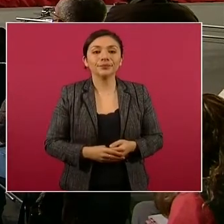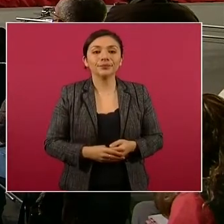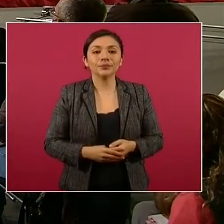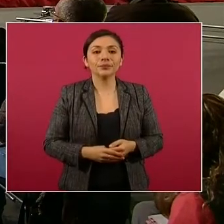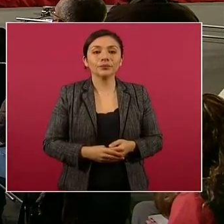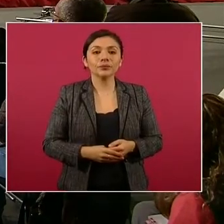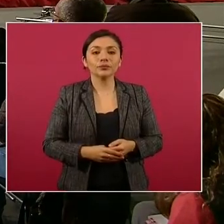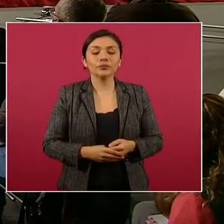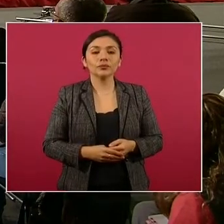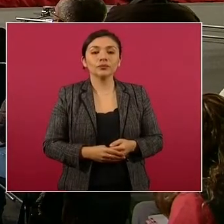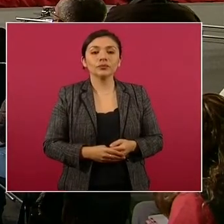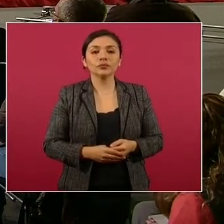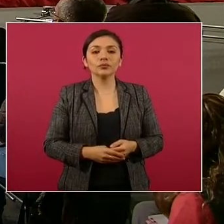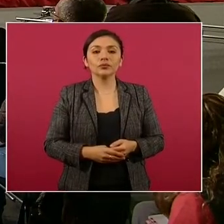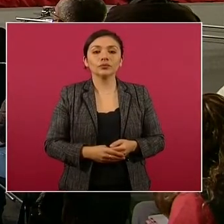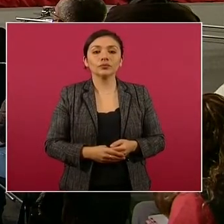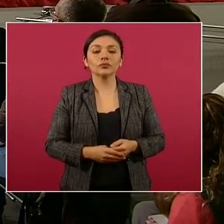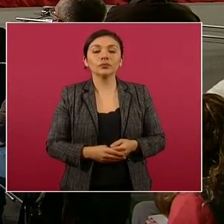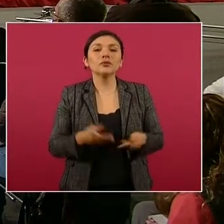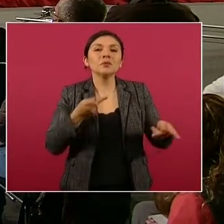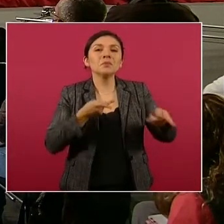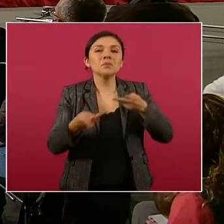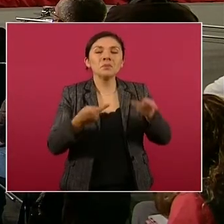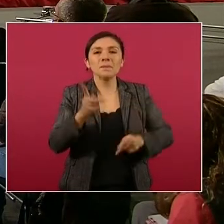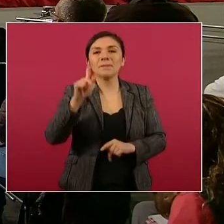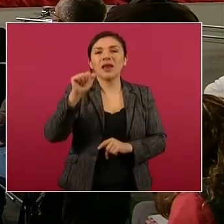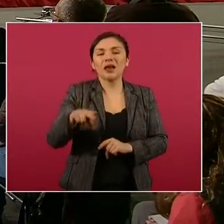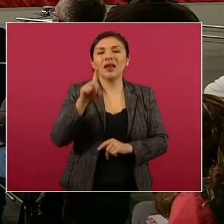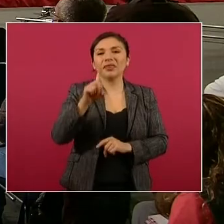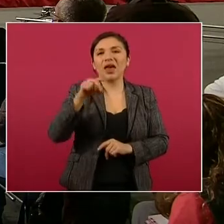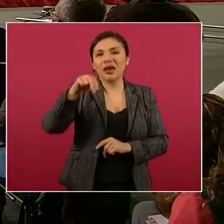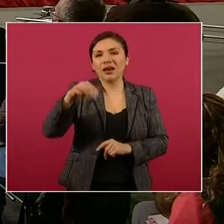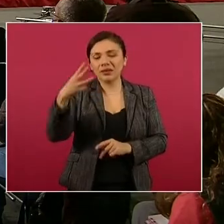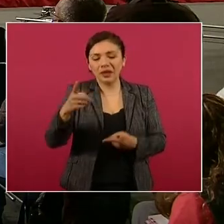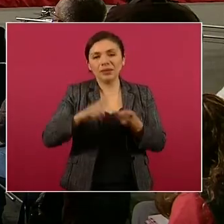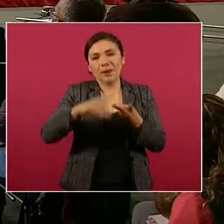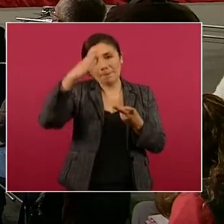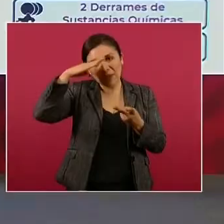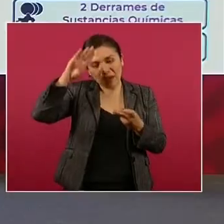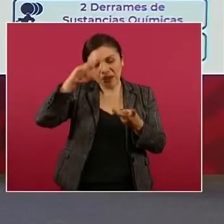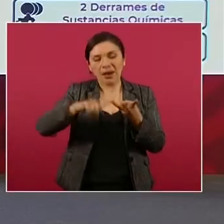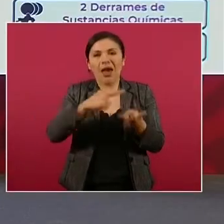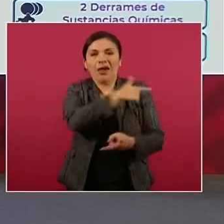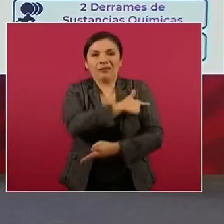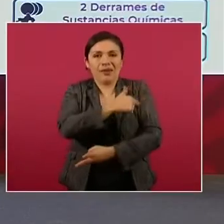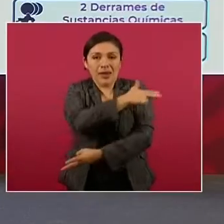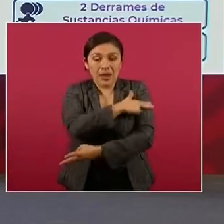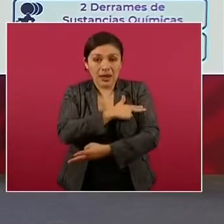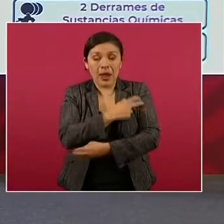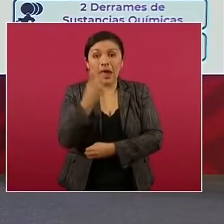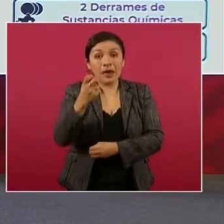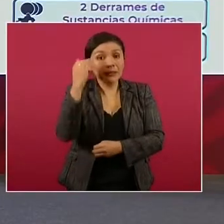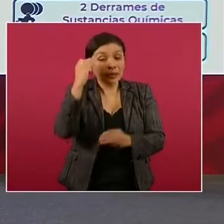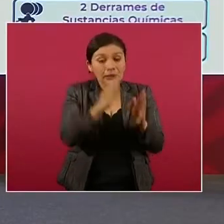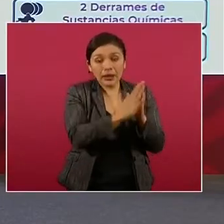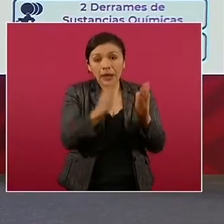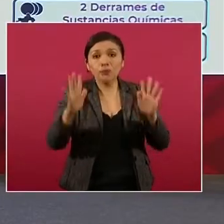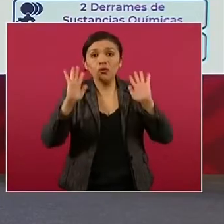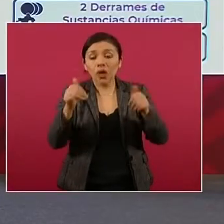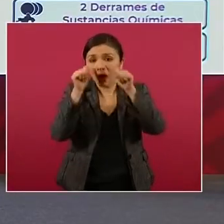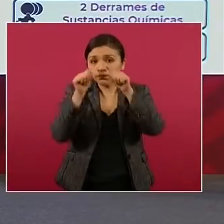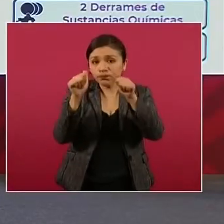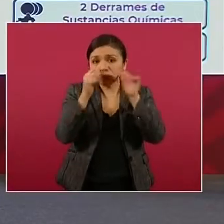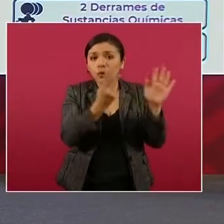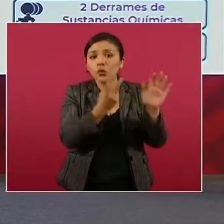en cuanto al plan dn3 plan marina y plan de la guardia nacional en este período se atendieron